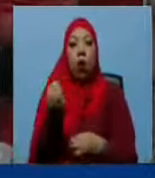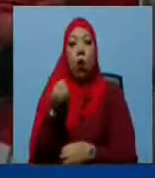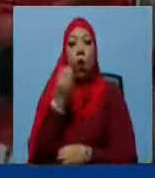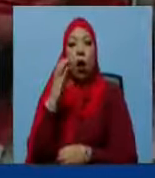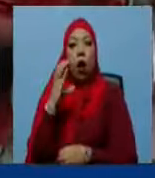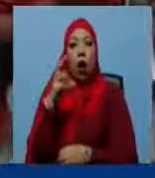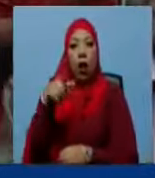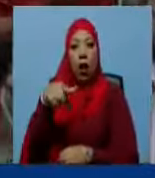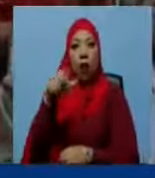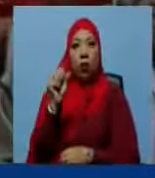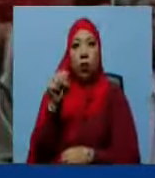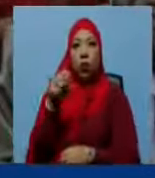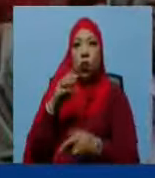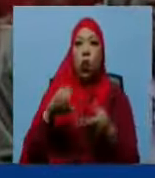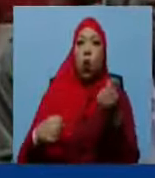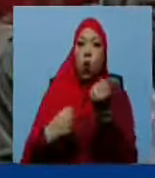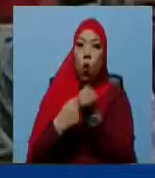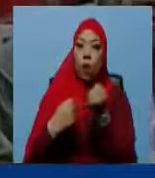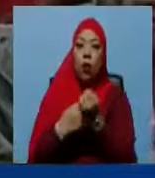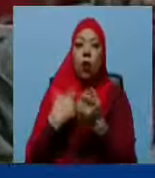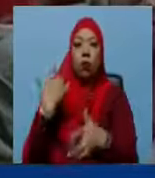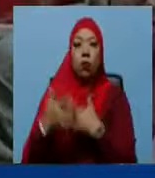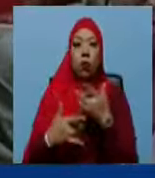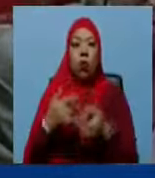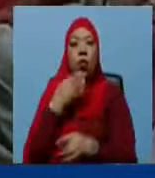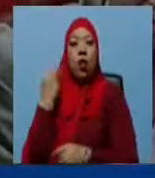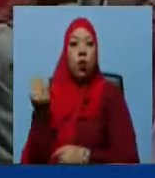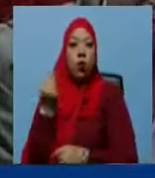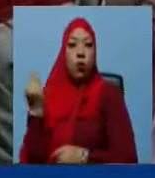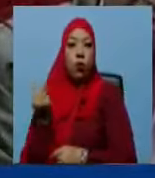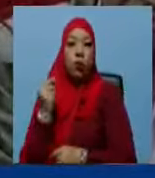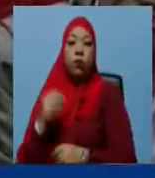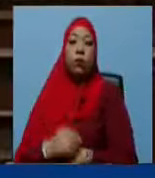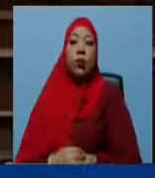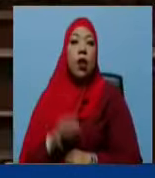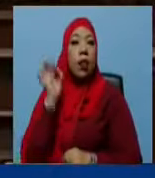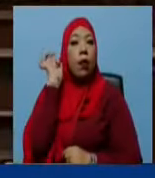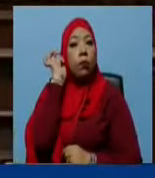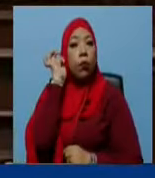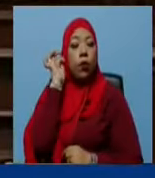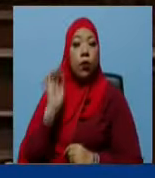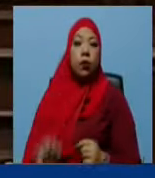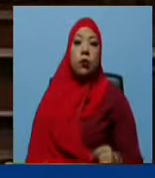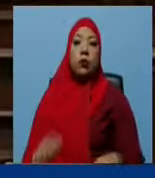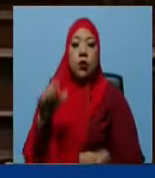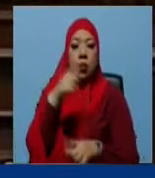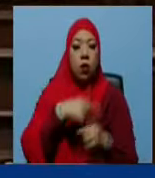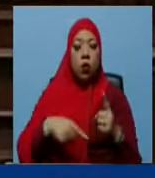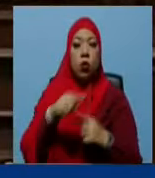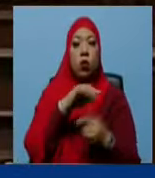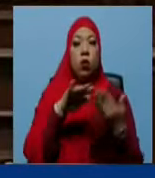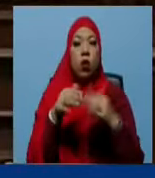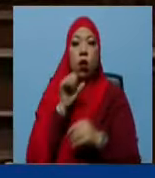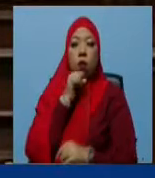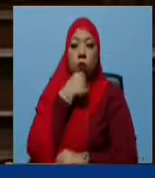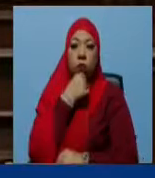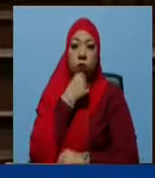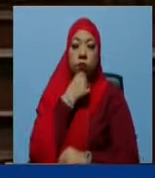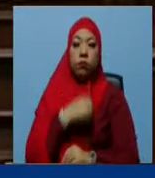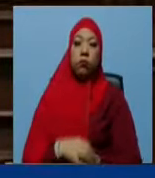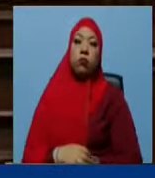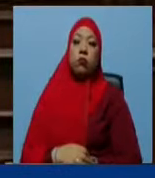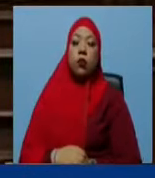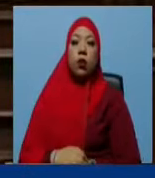en los comités de base de la juventud, de las mujeres, en los círculos de abuelos,